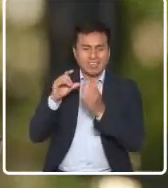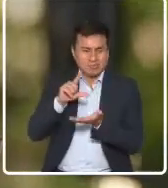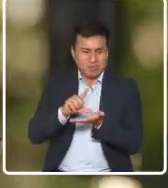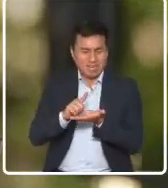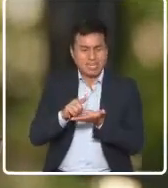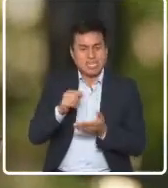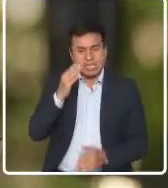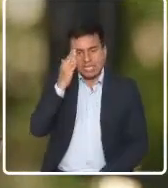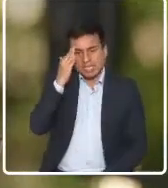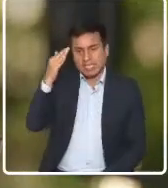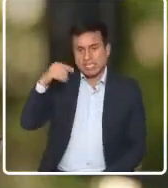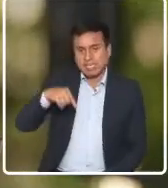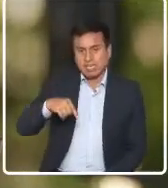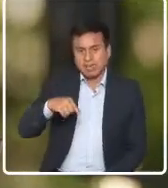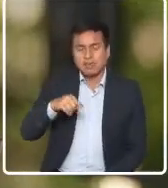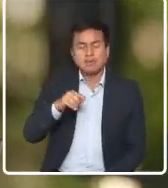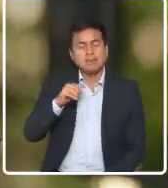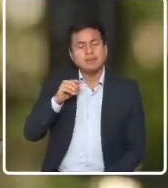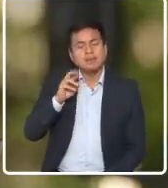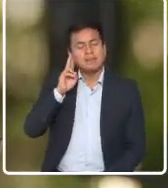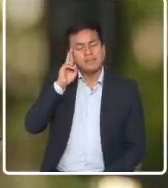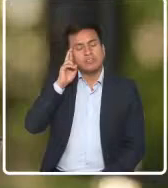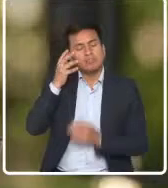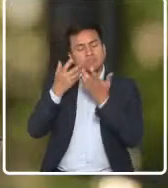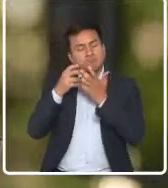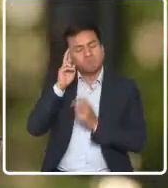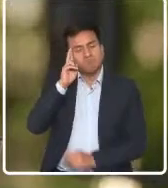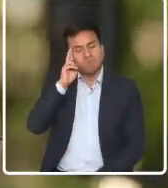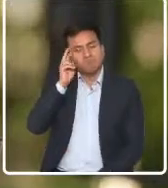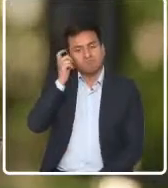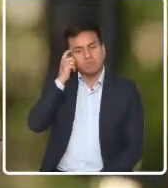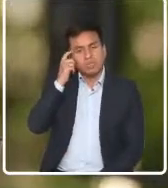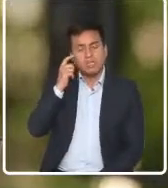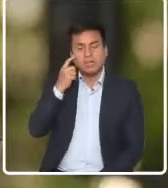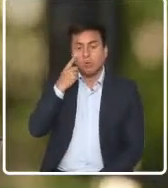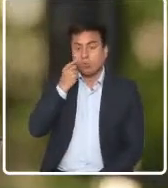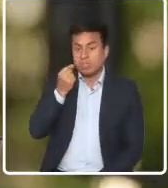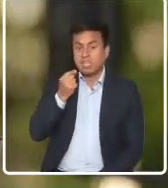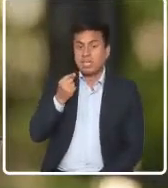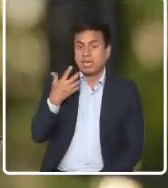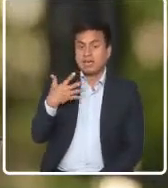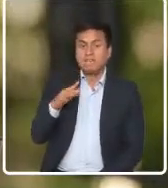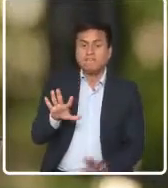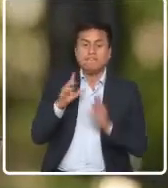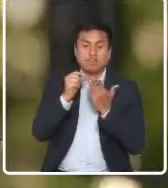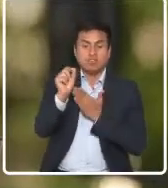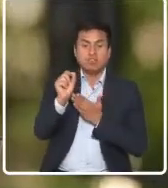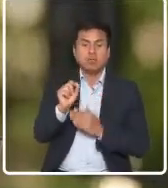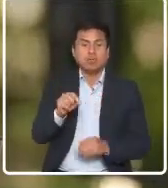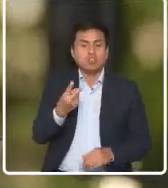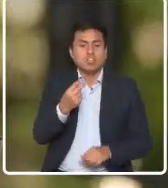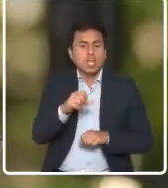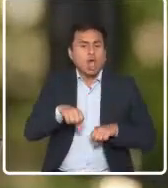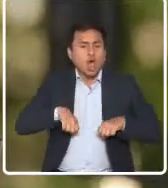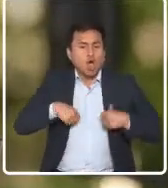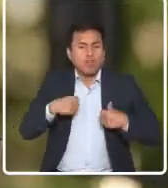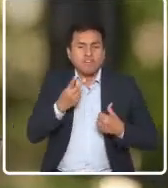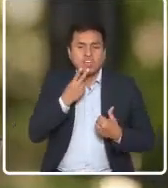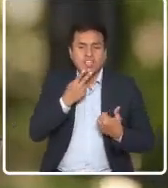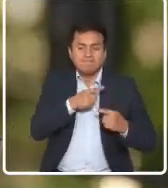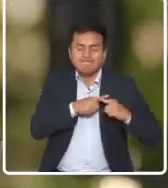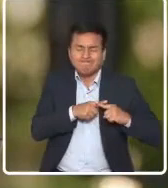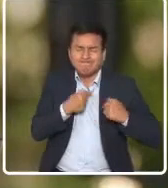este día, un día de reflexión y recuerdo, un día de valoración de estos 12 jóvenes que dieron su